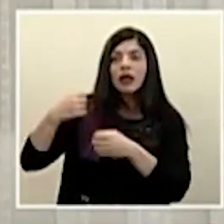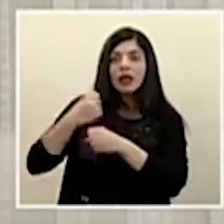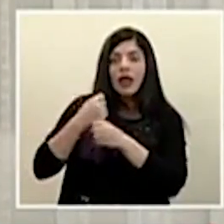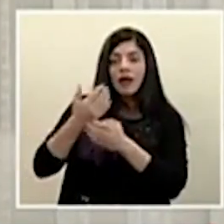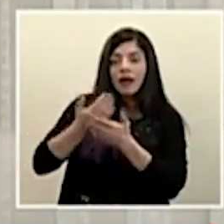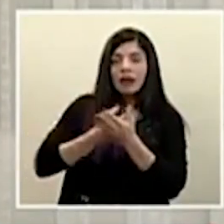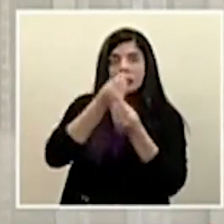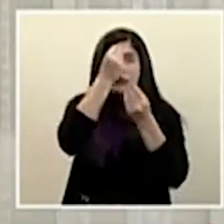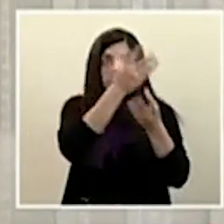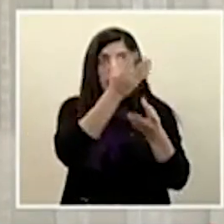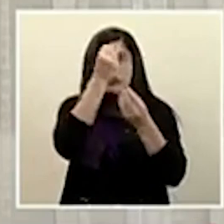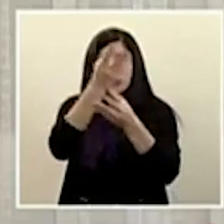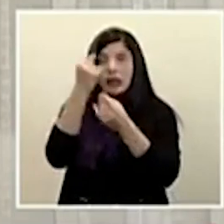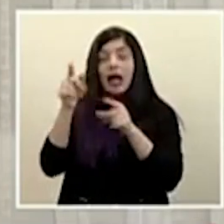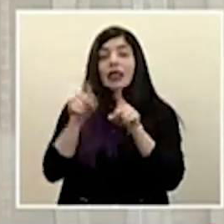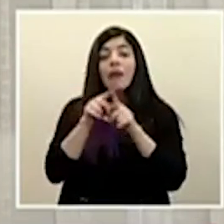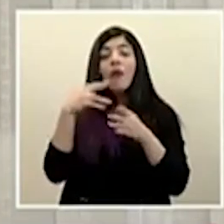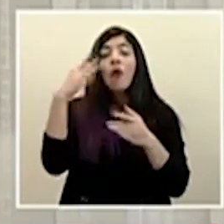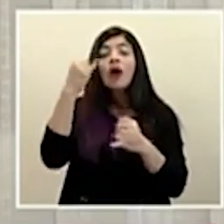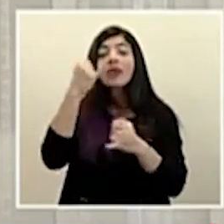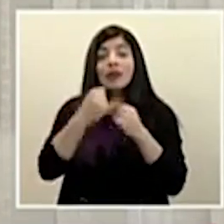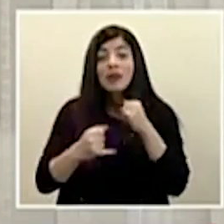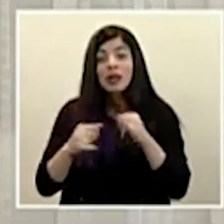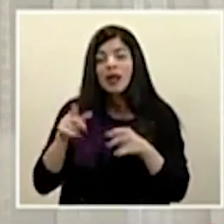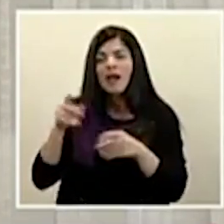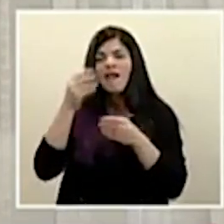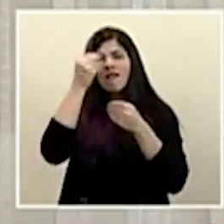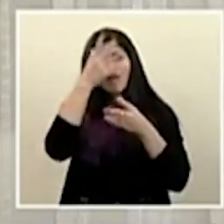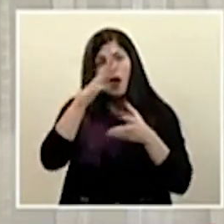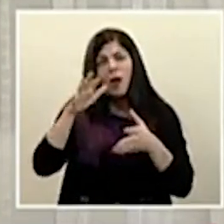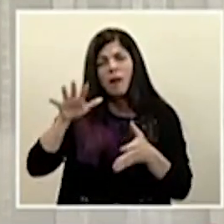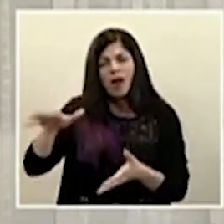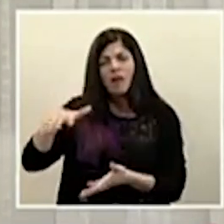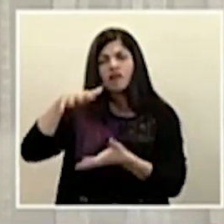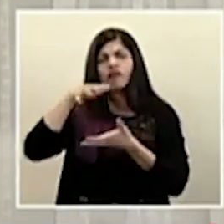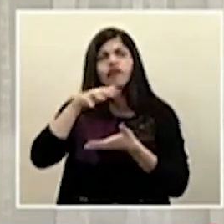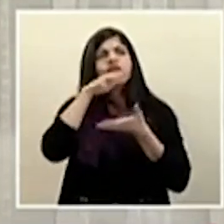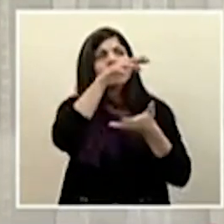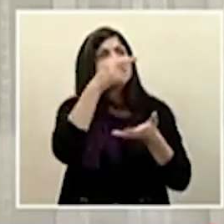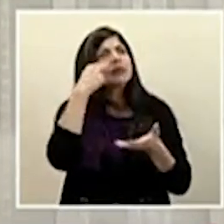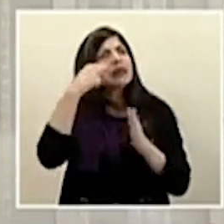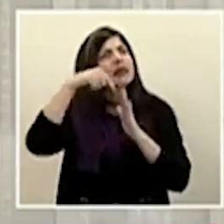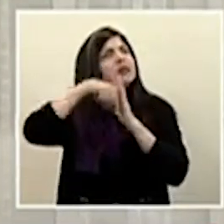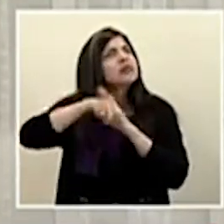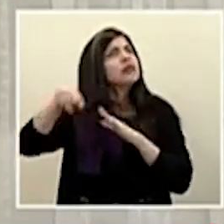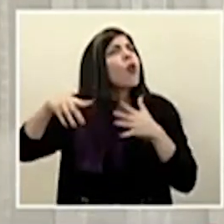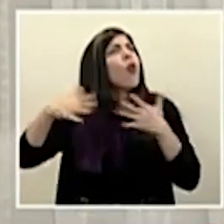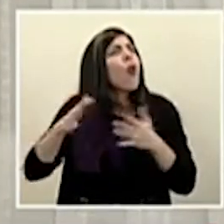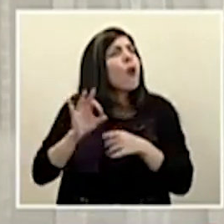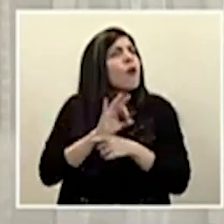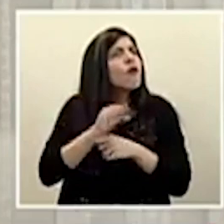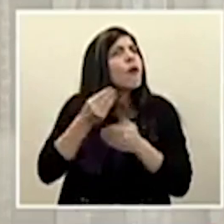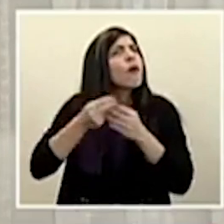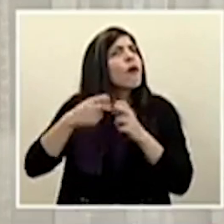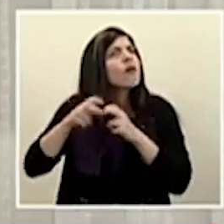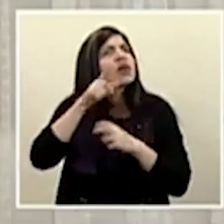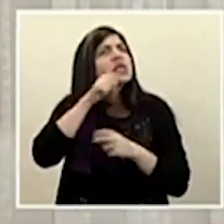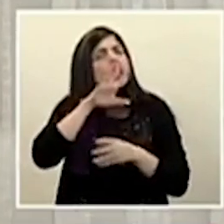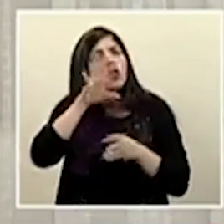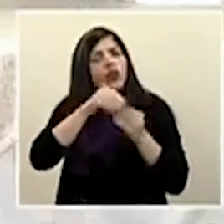del proceso, pues generar un informe amplio de cuál ha sido el nivel de ejecución y hacia dónde se destinaron los